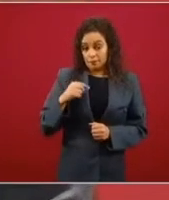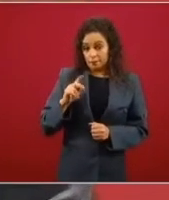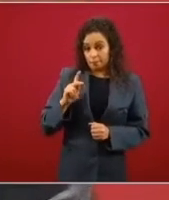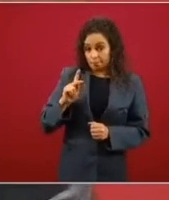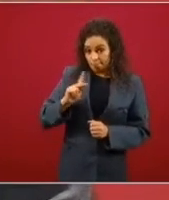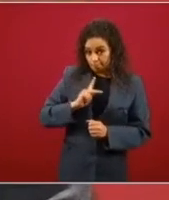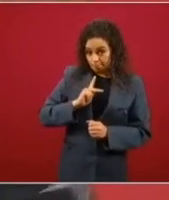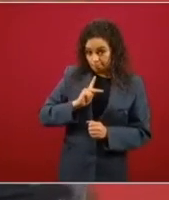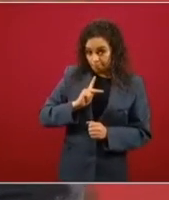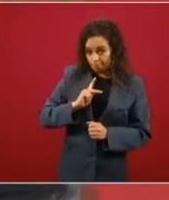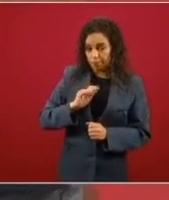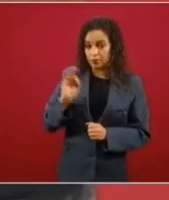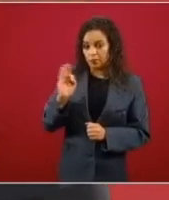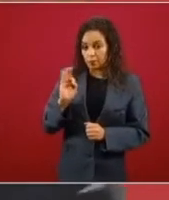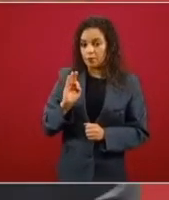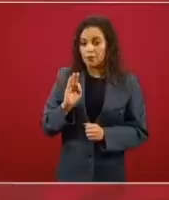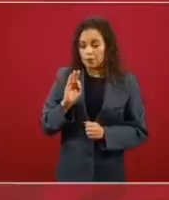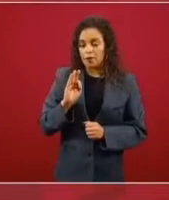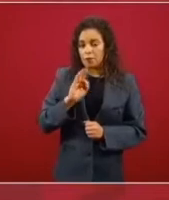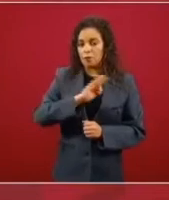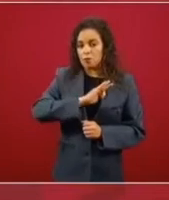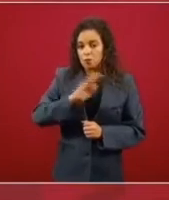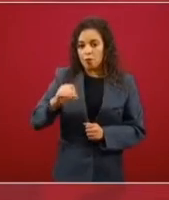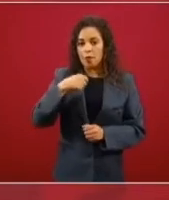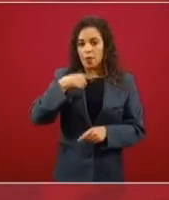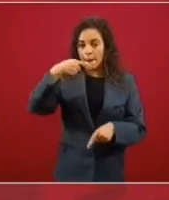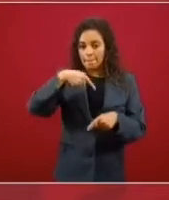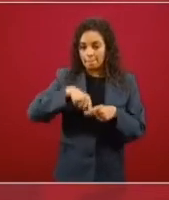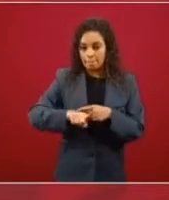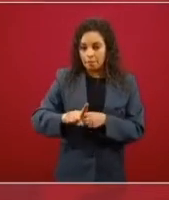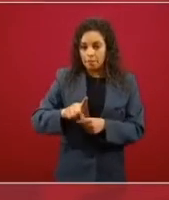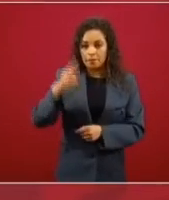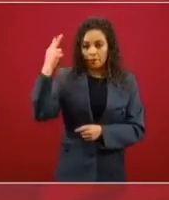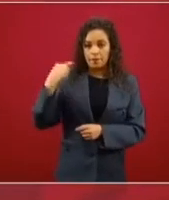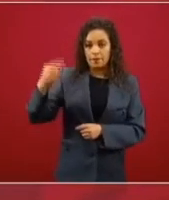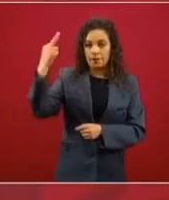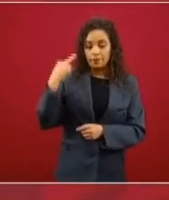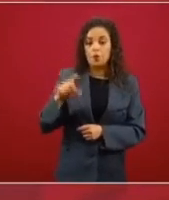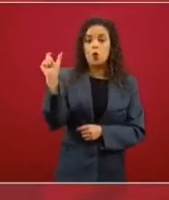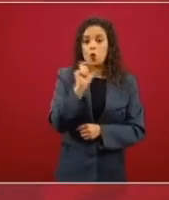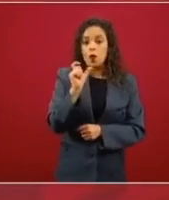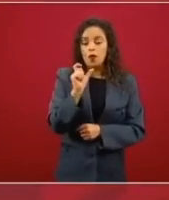salga a partir del inicio de la nueva etapa.